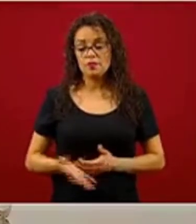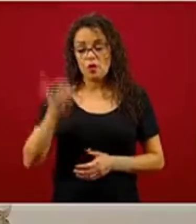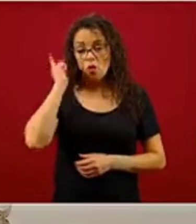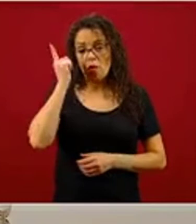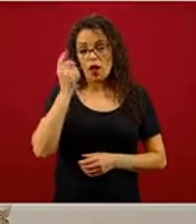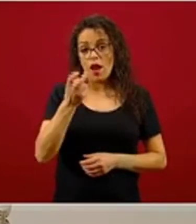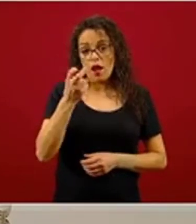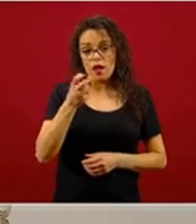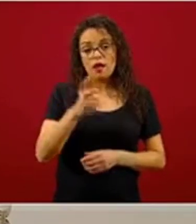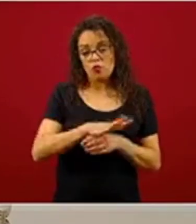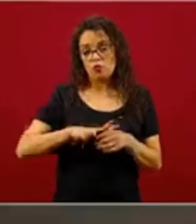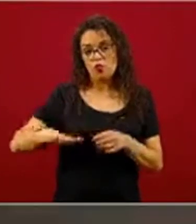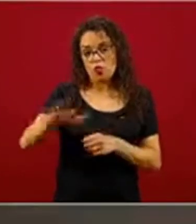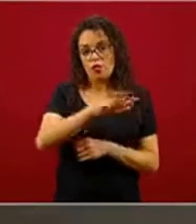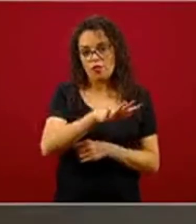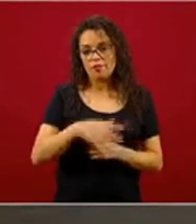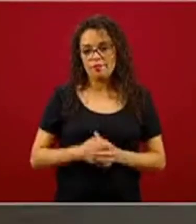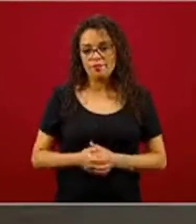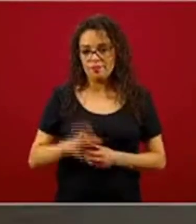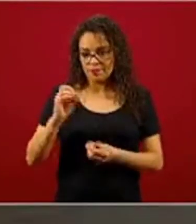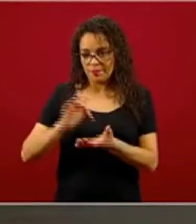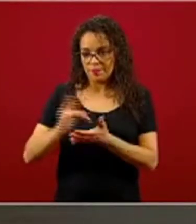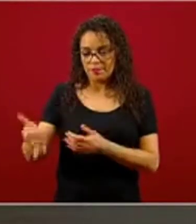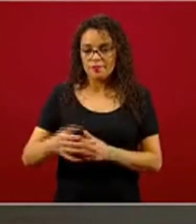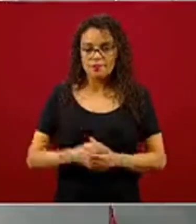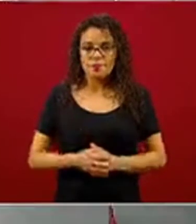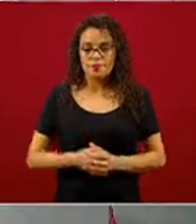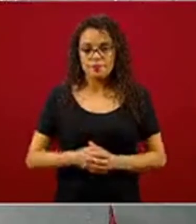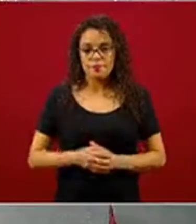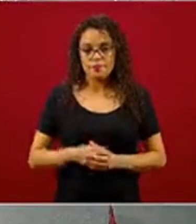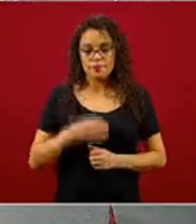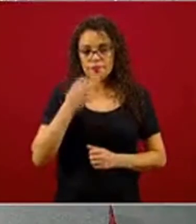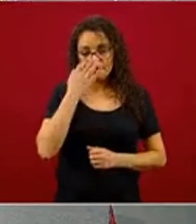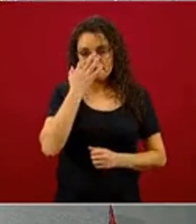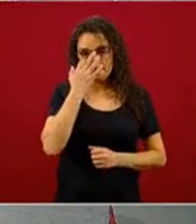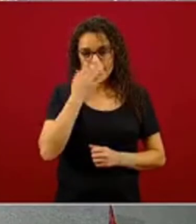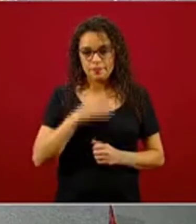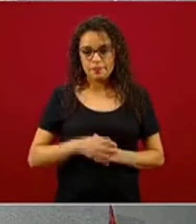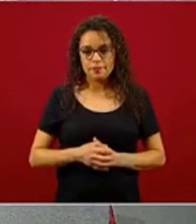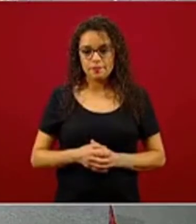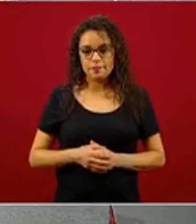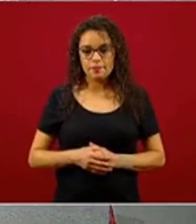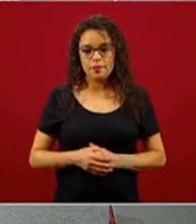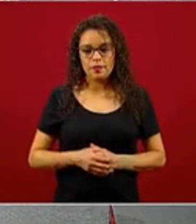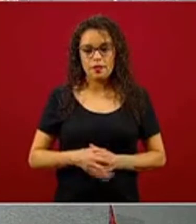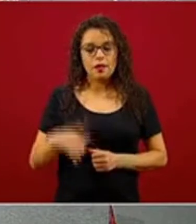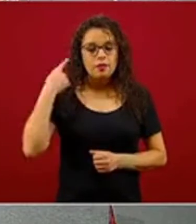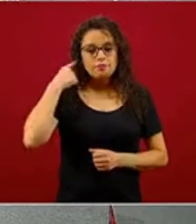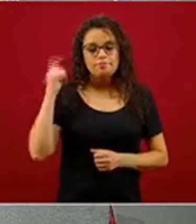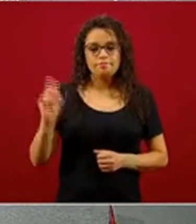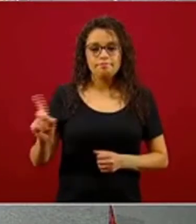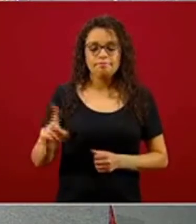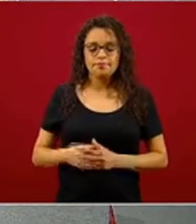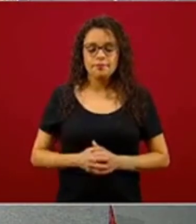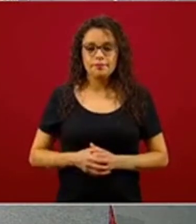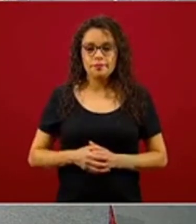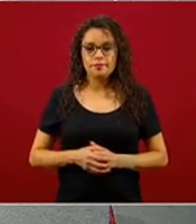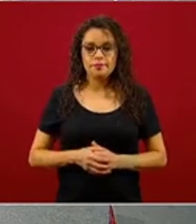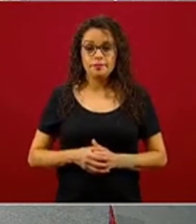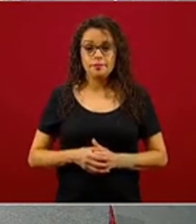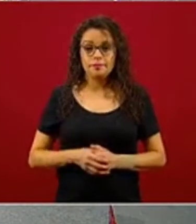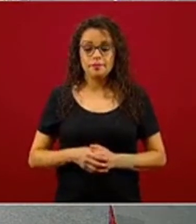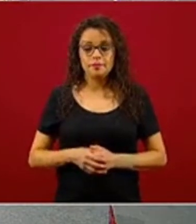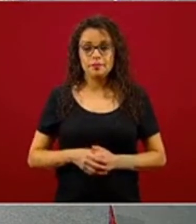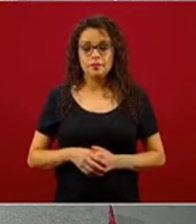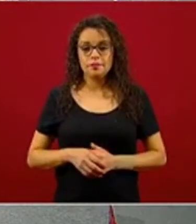casos. Gracias. ¿Cómo se puede no considerar riesgo de trabajo, como lo dice